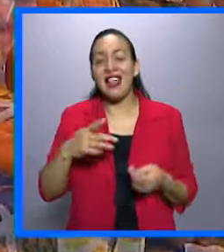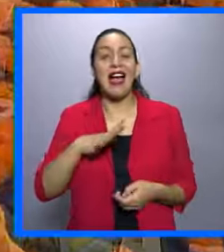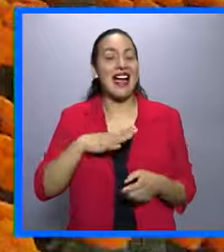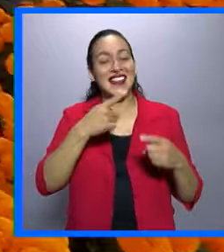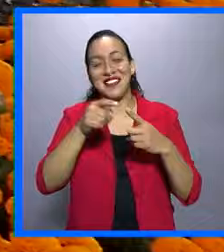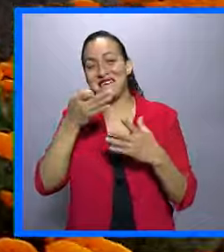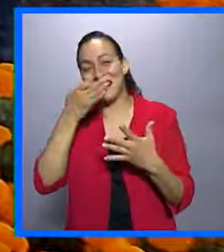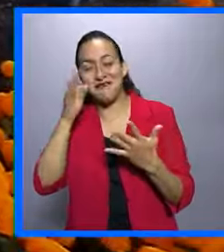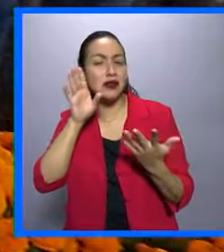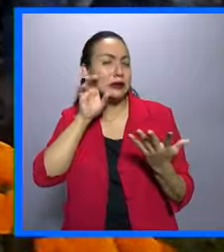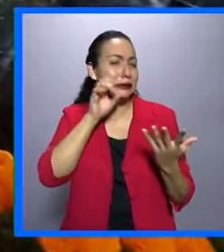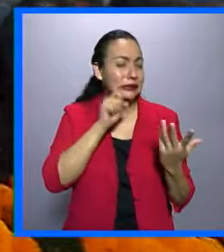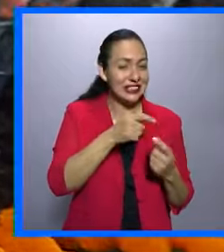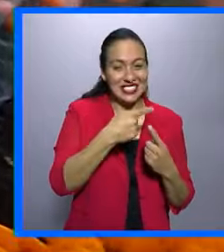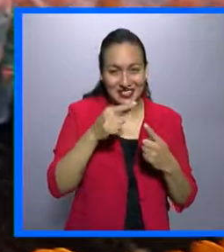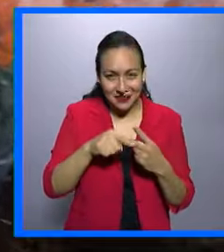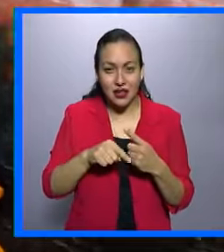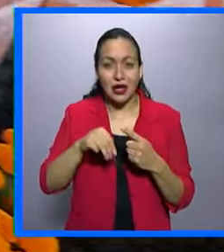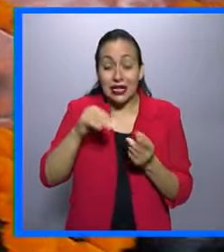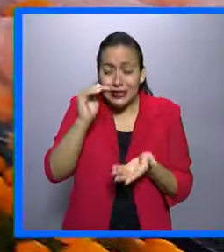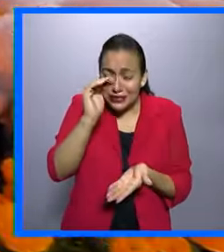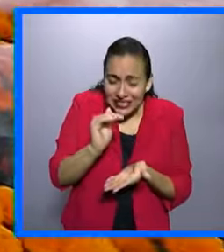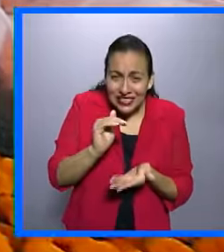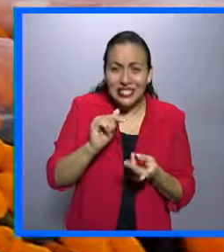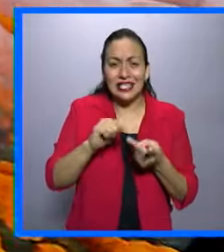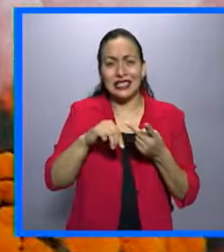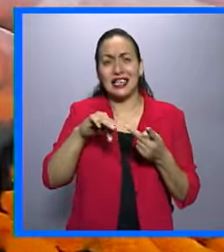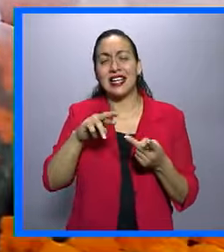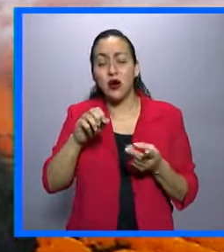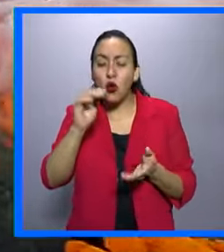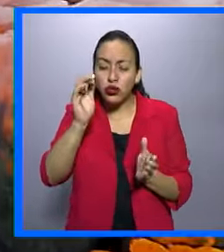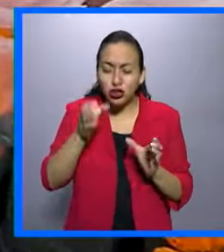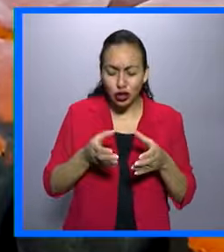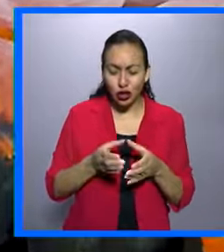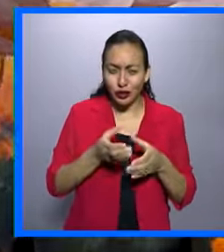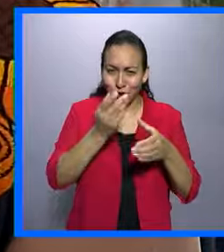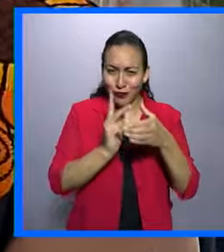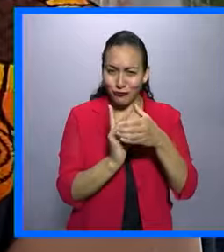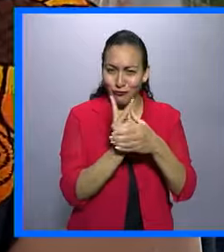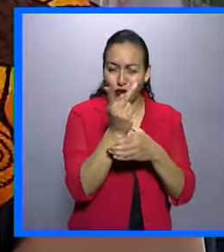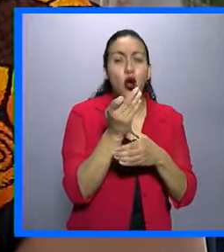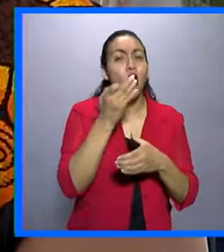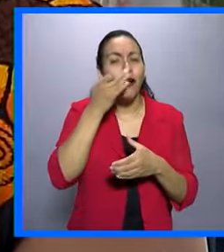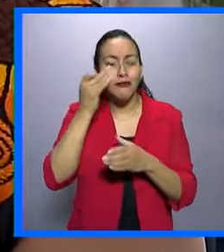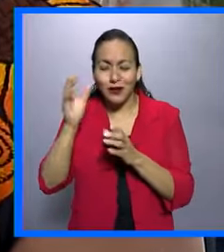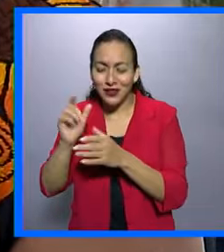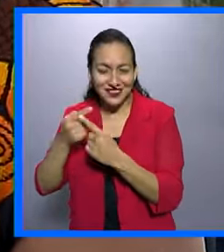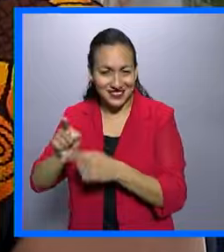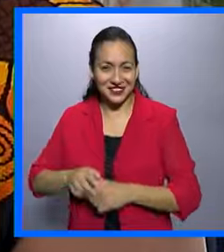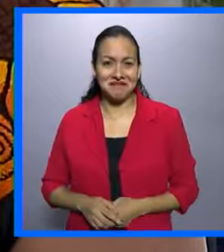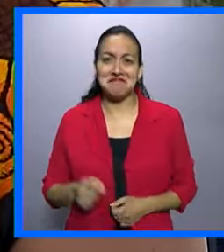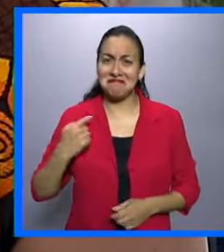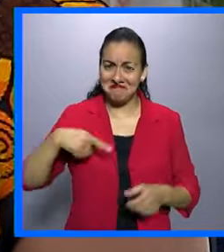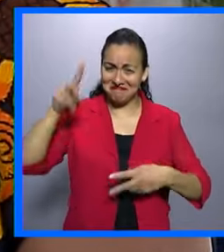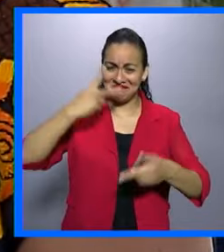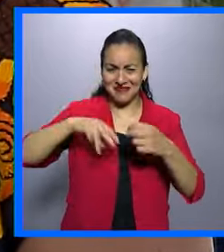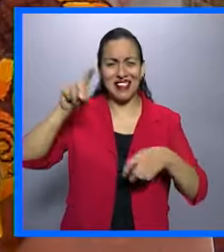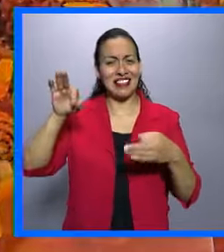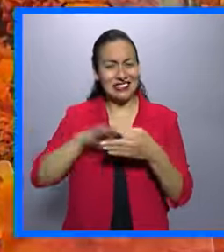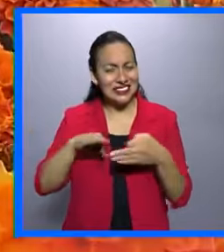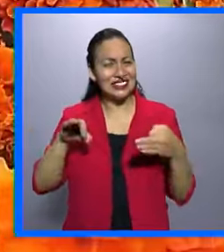variedades de flor de cempasúchil, mini, clemolito, en maceta o flor de corte. Aquí venimos constantemente,